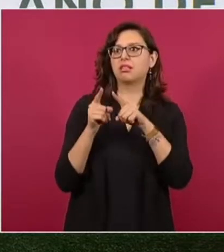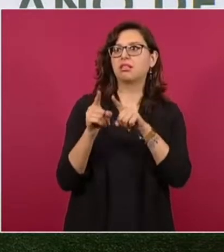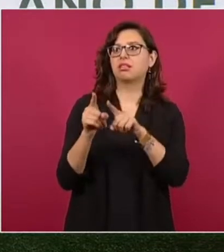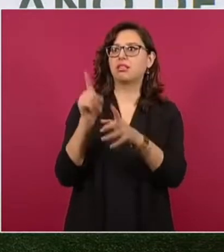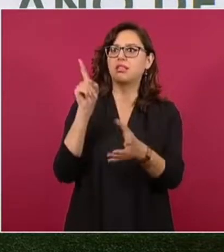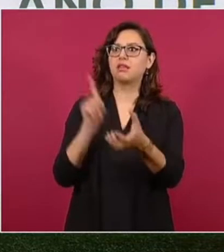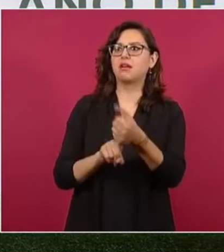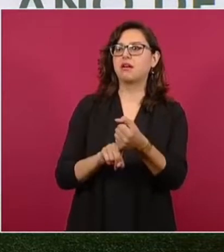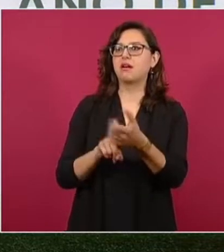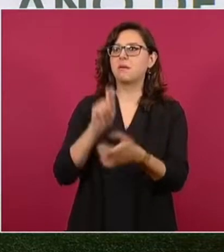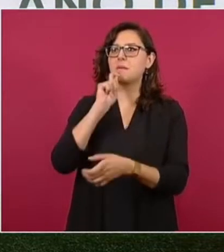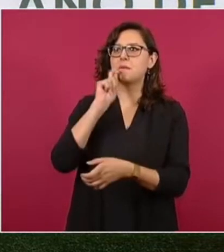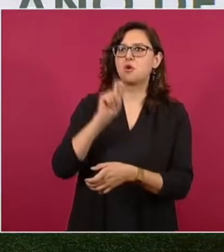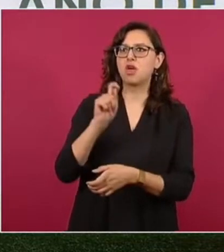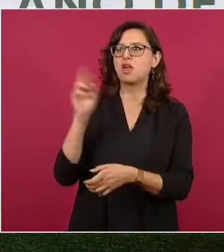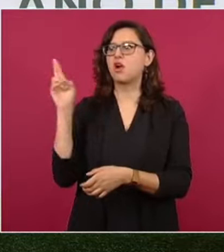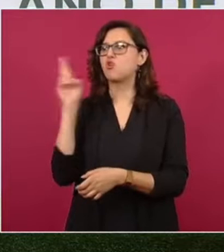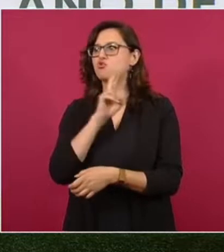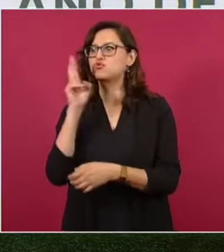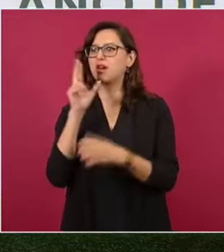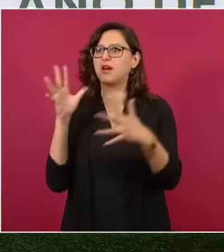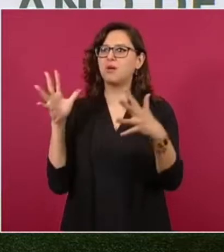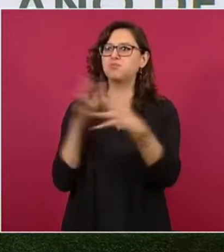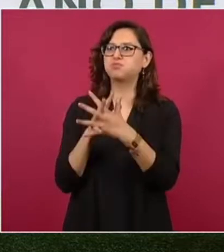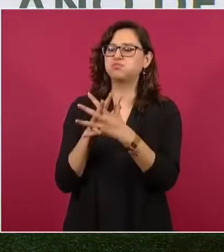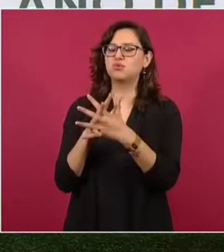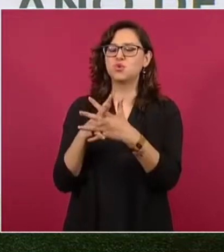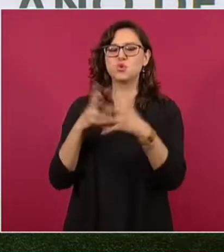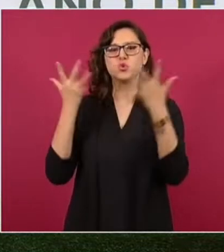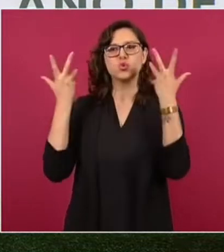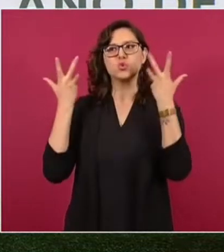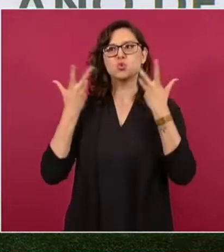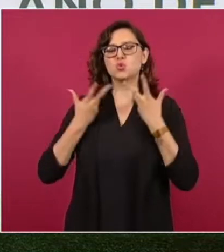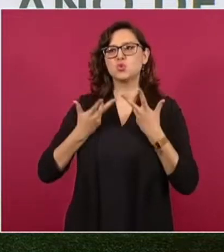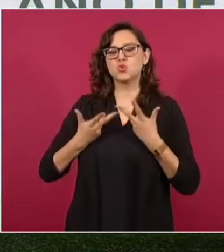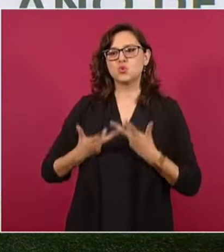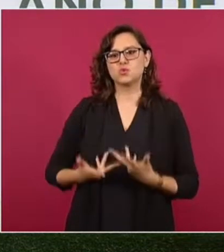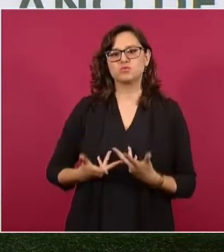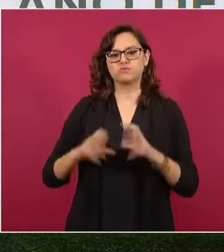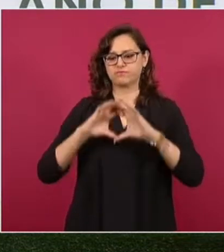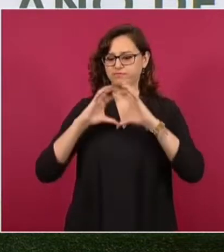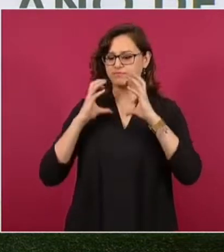está produciendo trastornos en lo económico y humanitario.